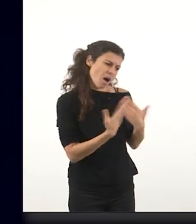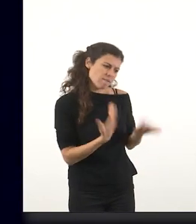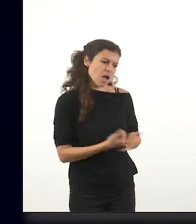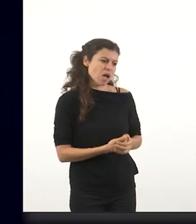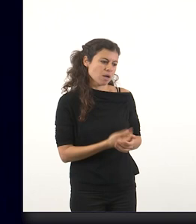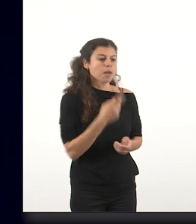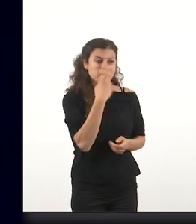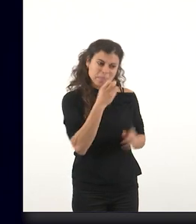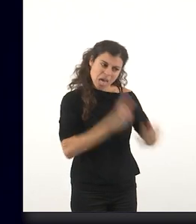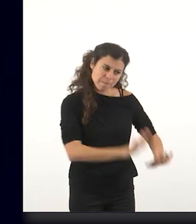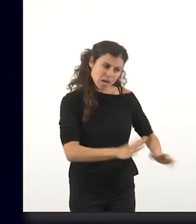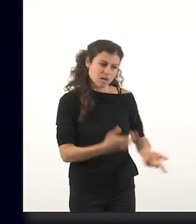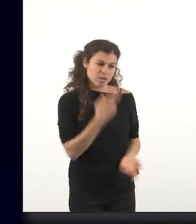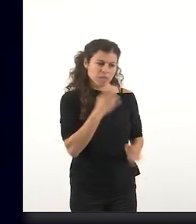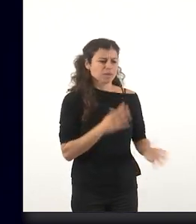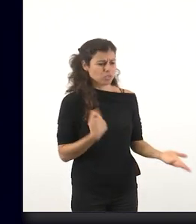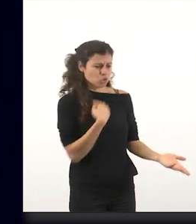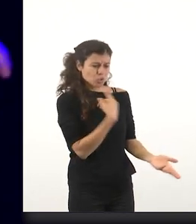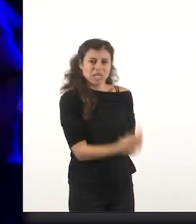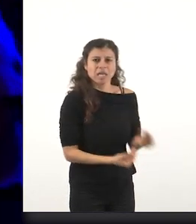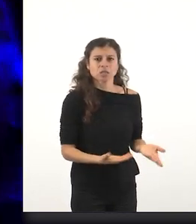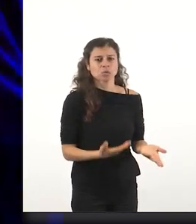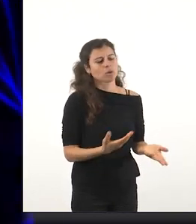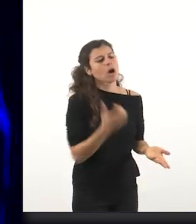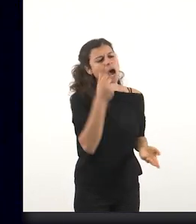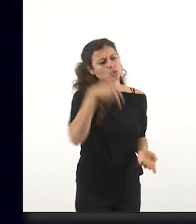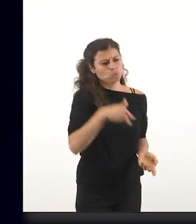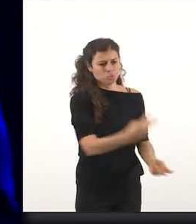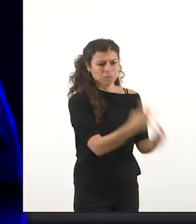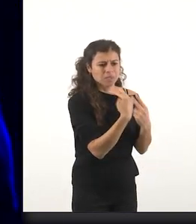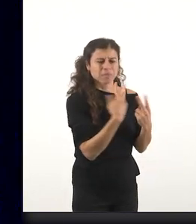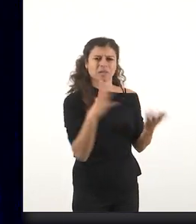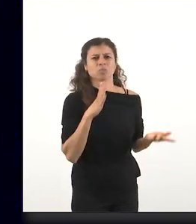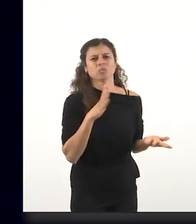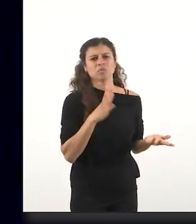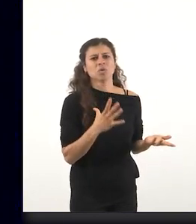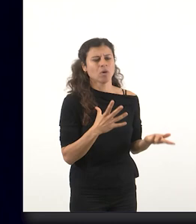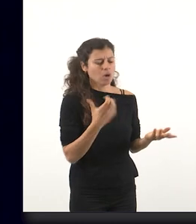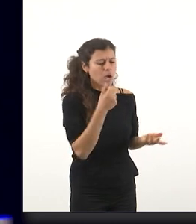Dejar pie. A ver qué te he hecho, Antonio. Mírame a la cara, nene, por Dios, Antonio.